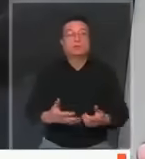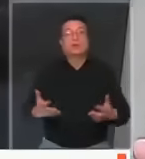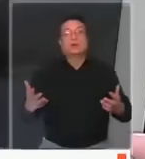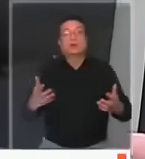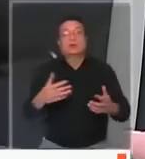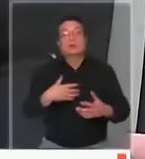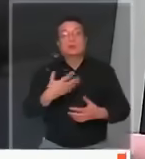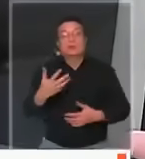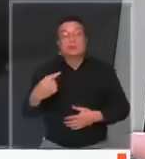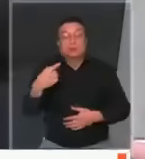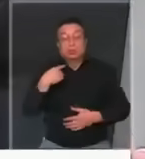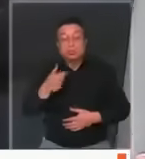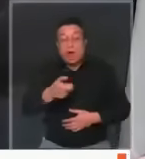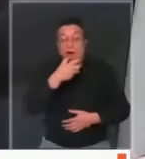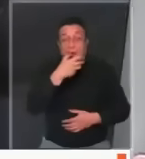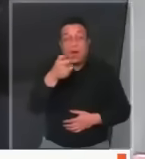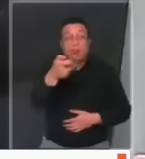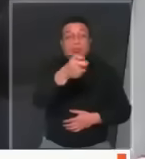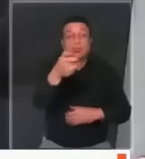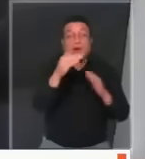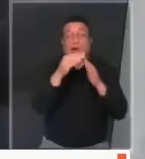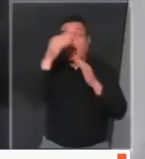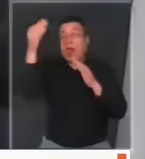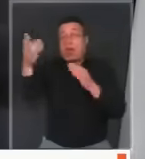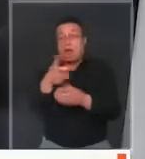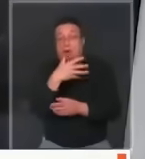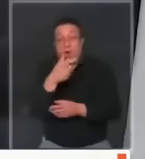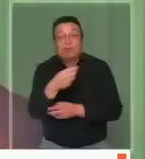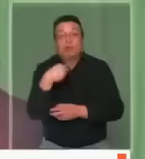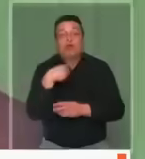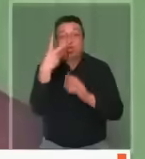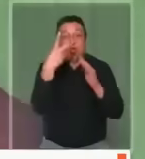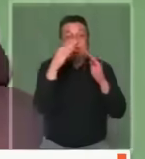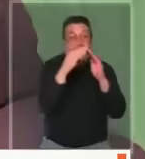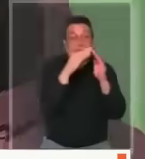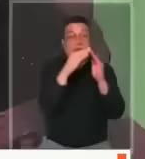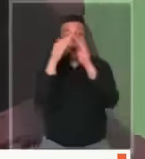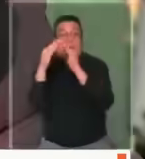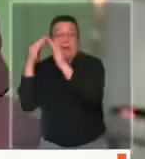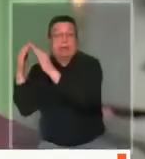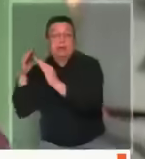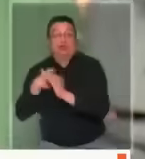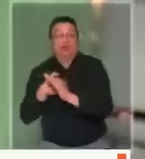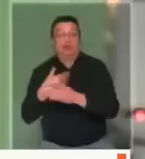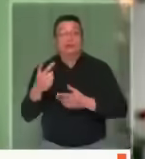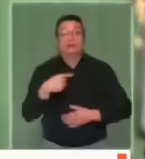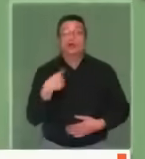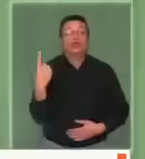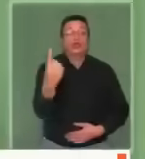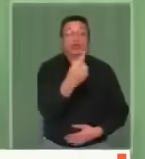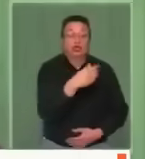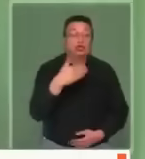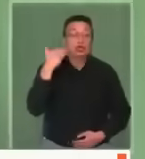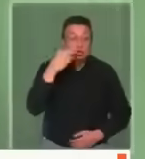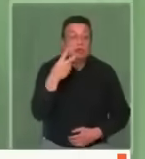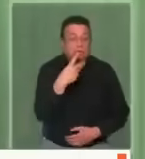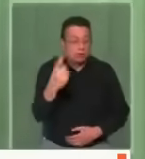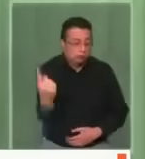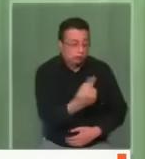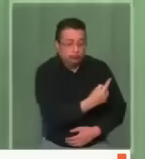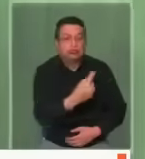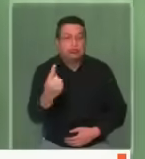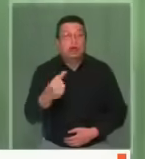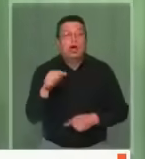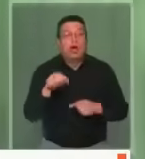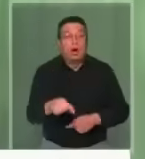poco manguerear la casa al lado, aquí la de mi vecino, yo estoy a dos casas. Todos los días los vemos pasar, todos los niñitos por aquí. Y el día